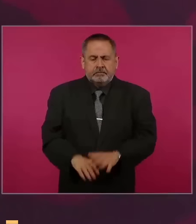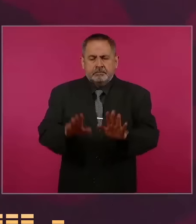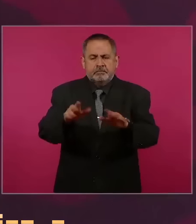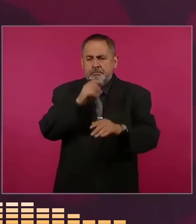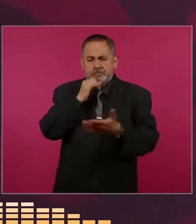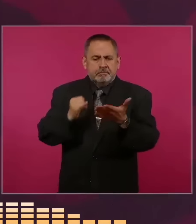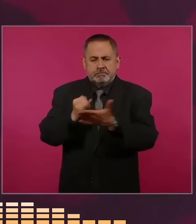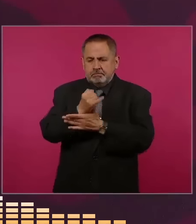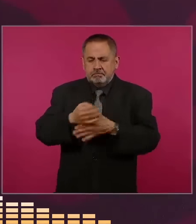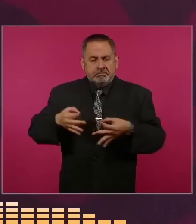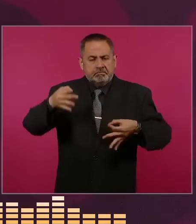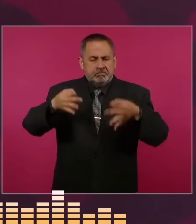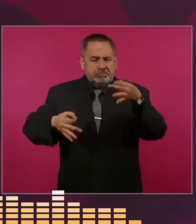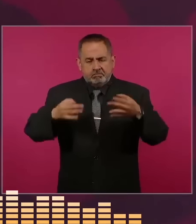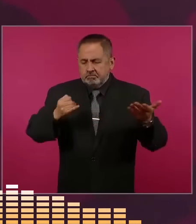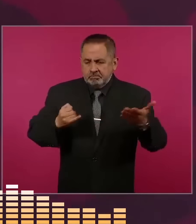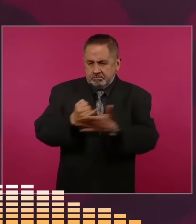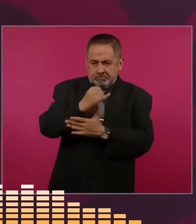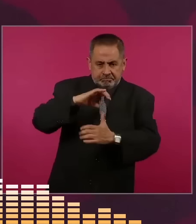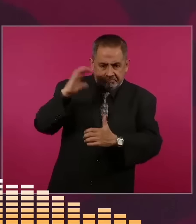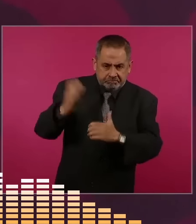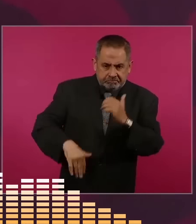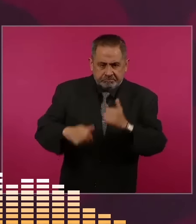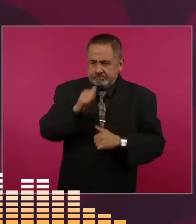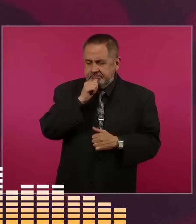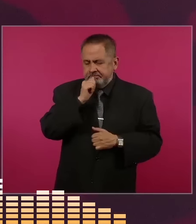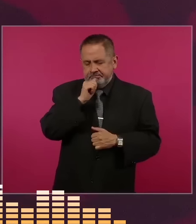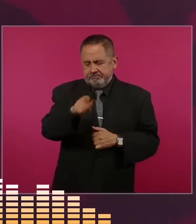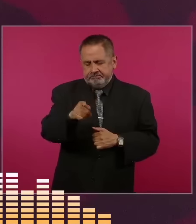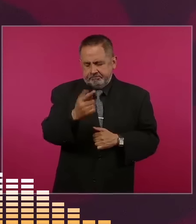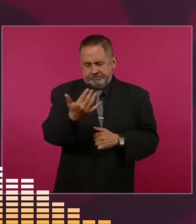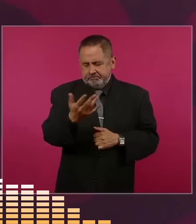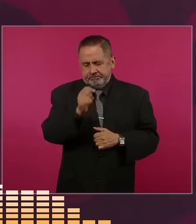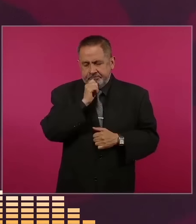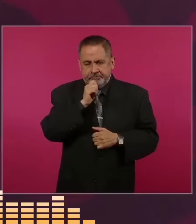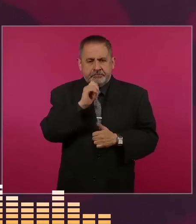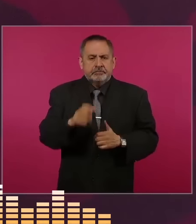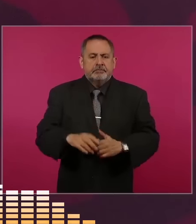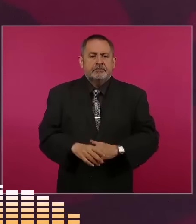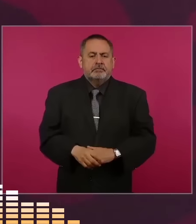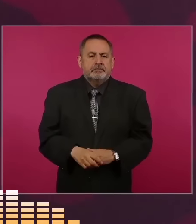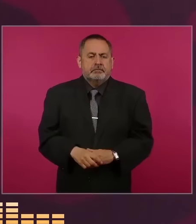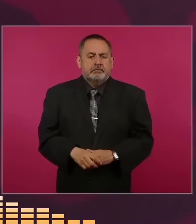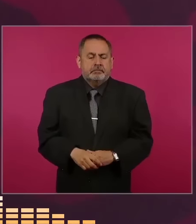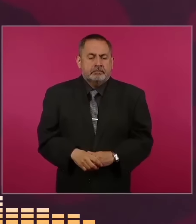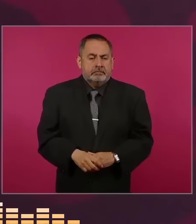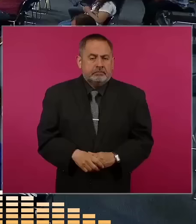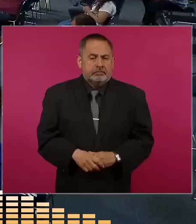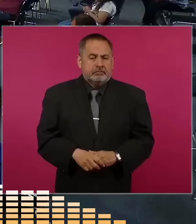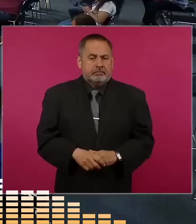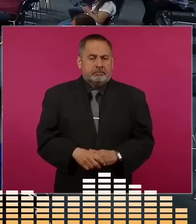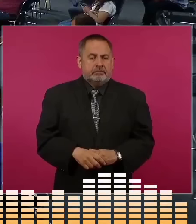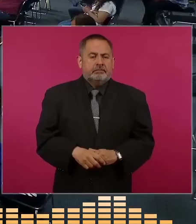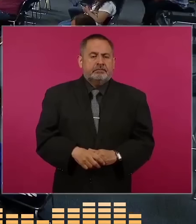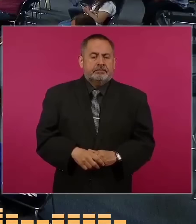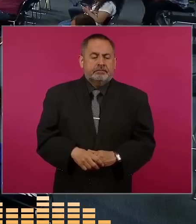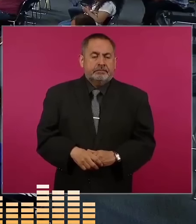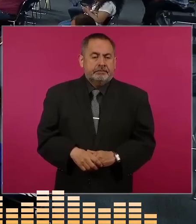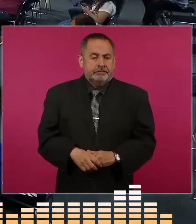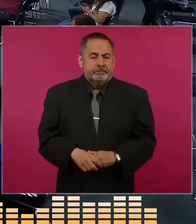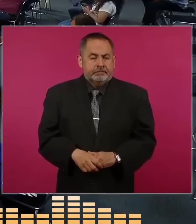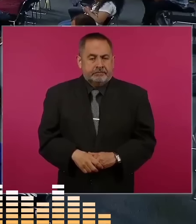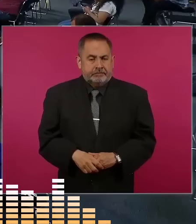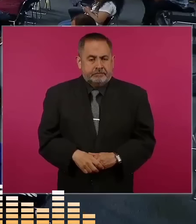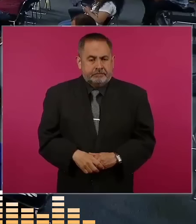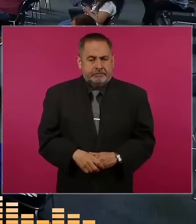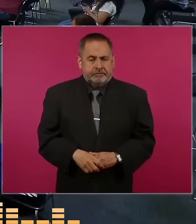todavía no termina el juicio. Cautelares que no invade la embajada.